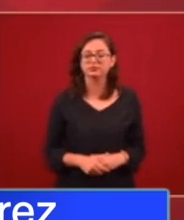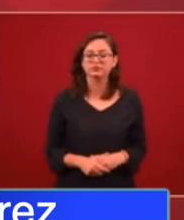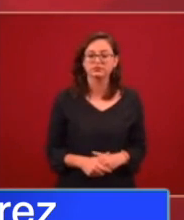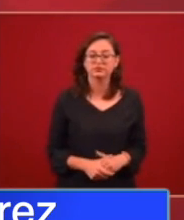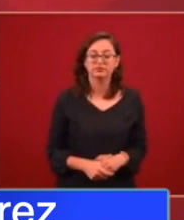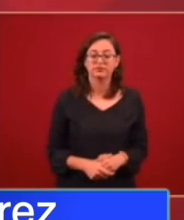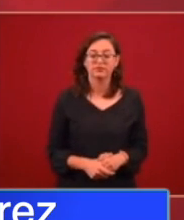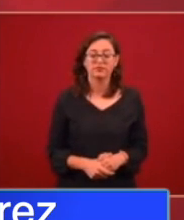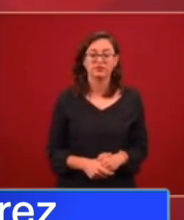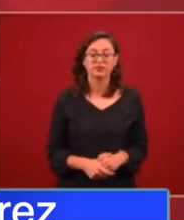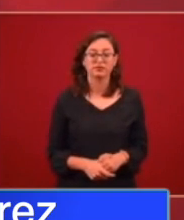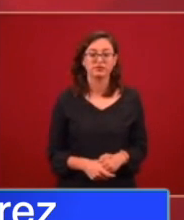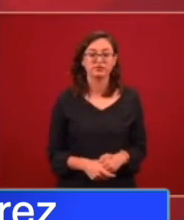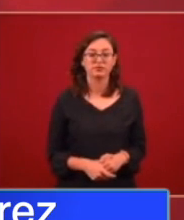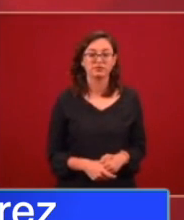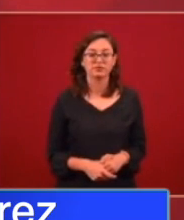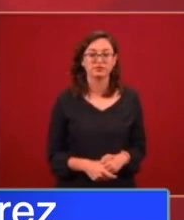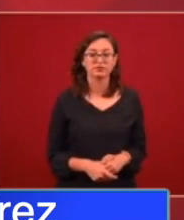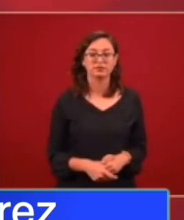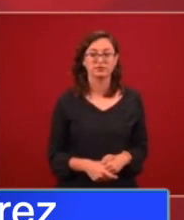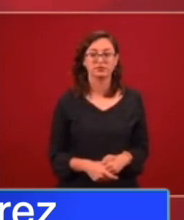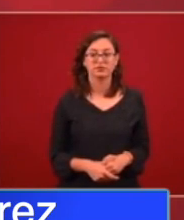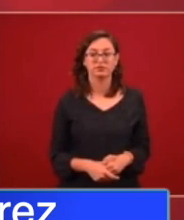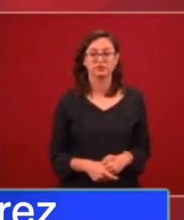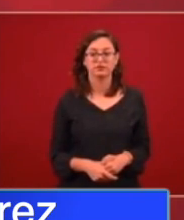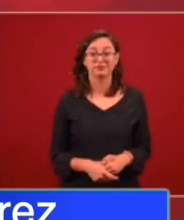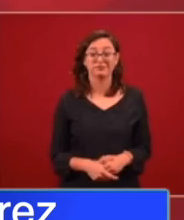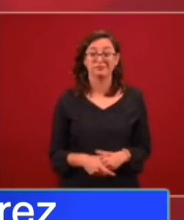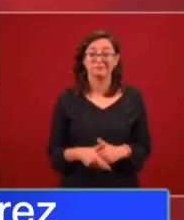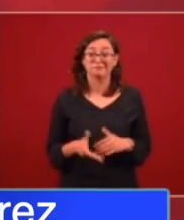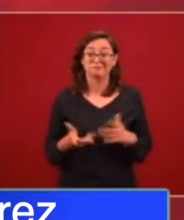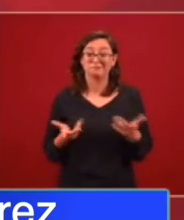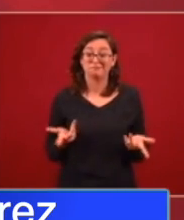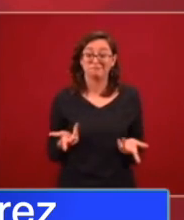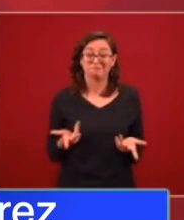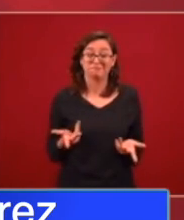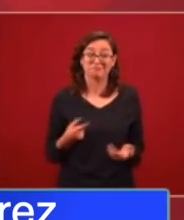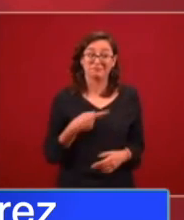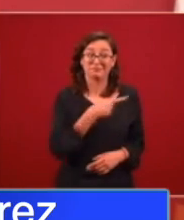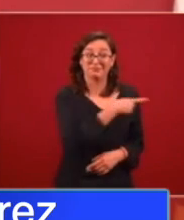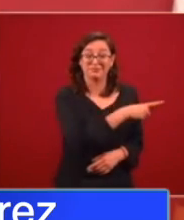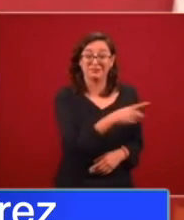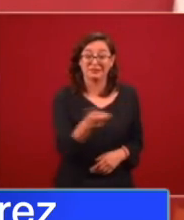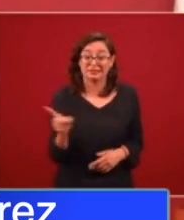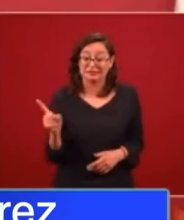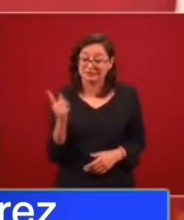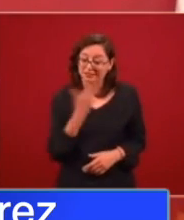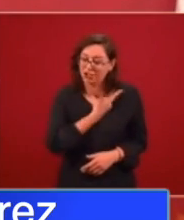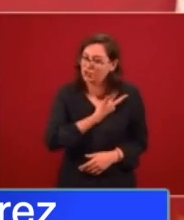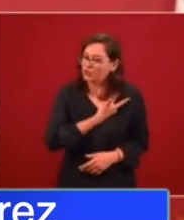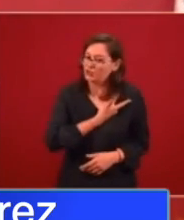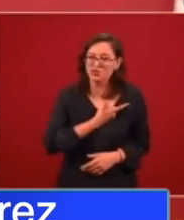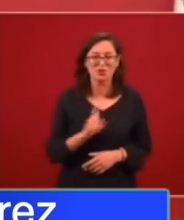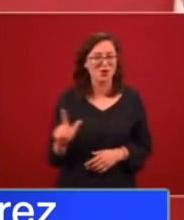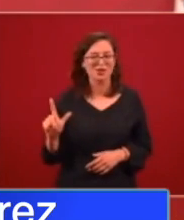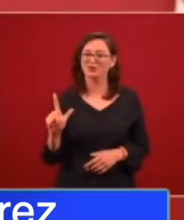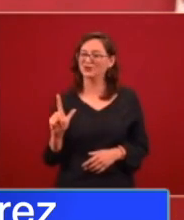Entonces, esto a lo mejor no les gustó o no les